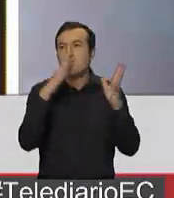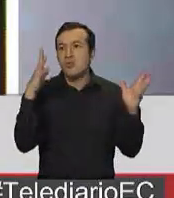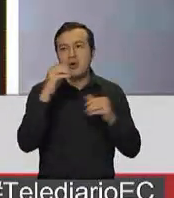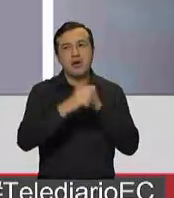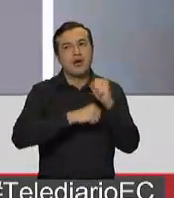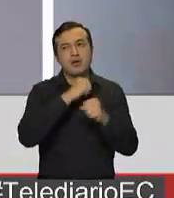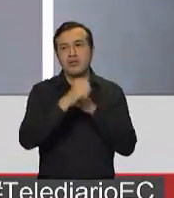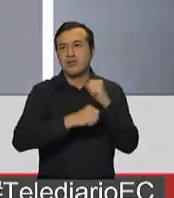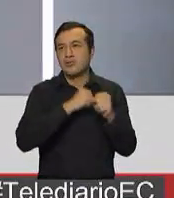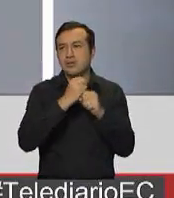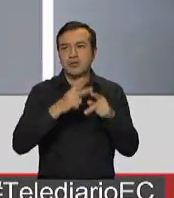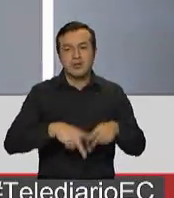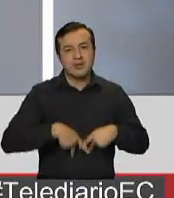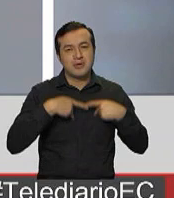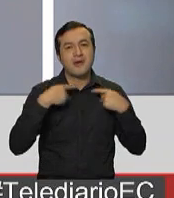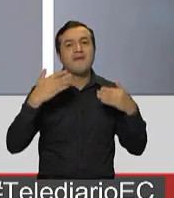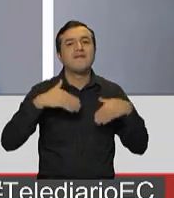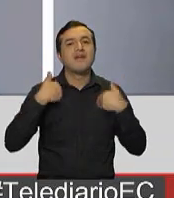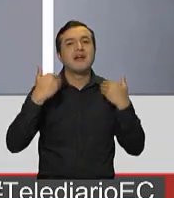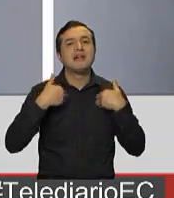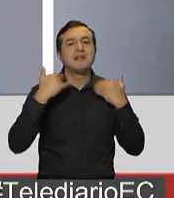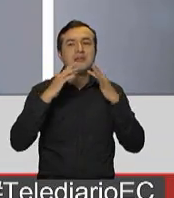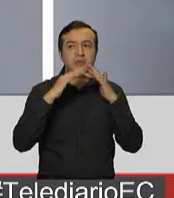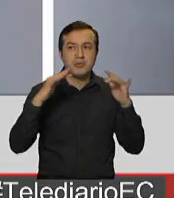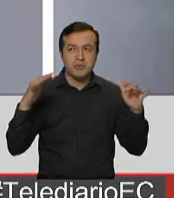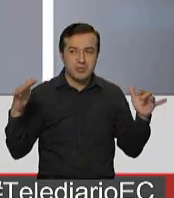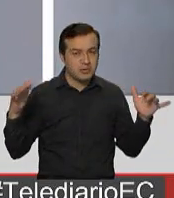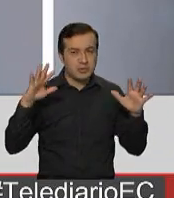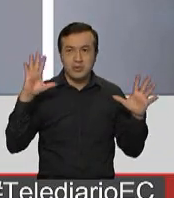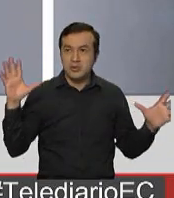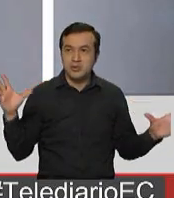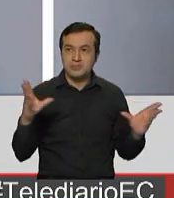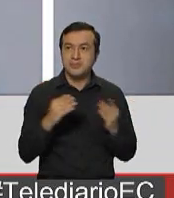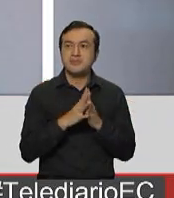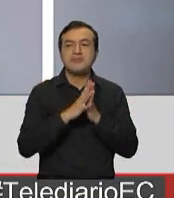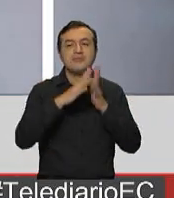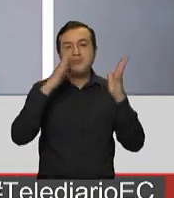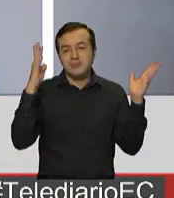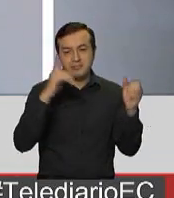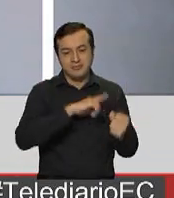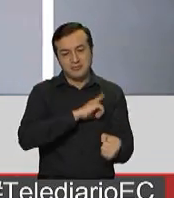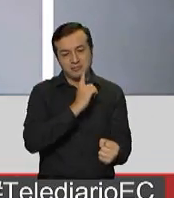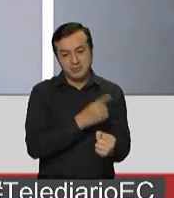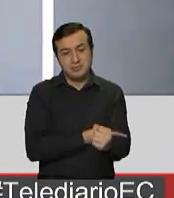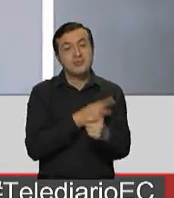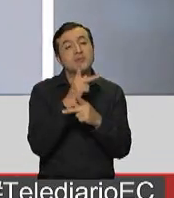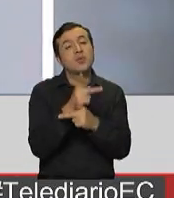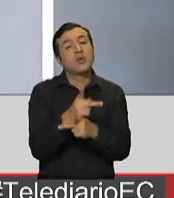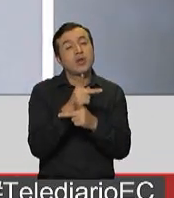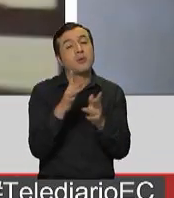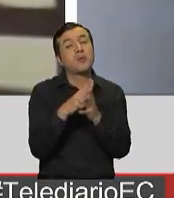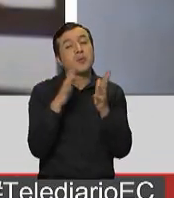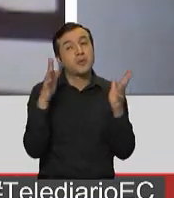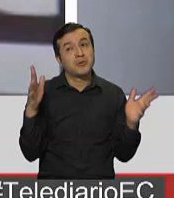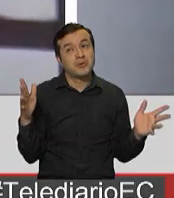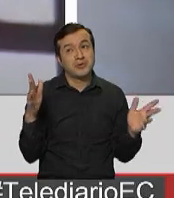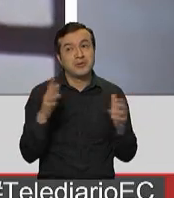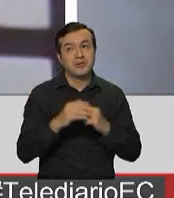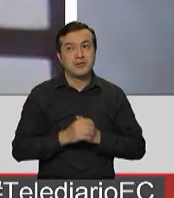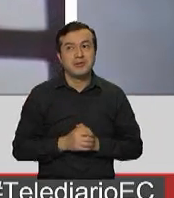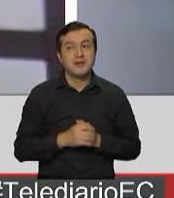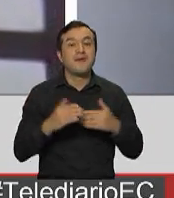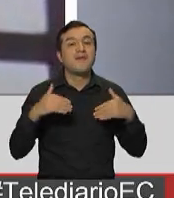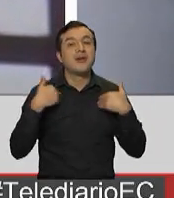de vida. Un feliz cumpleaños, viva todos, mucha suerte y cuídese mucho. Un